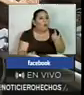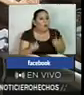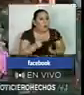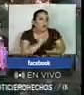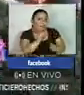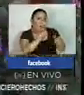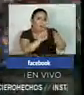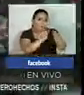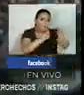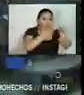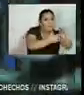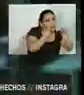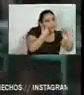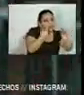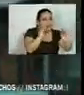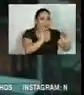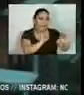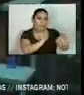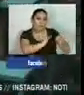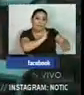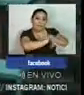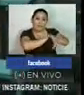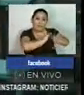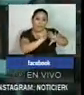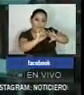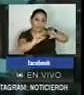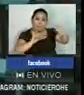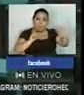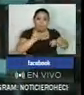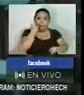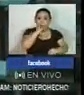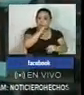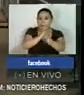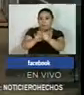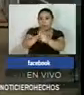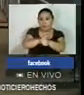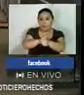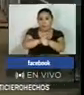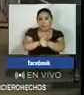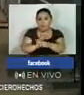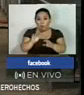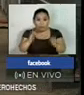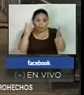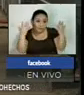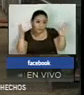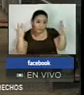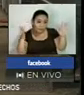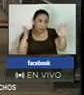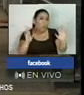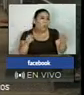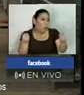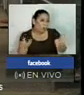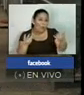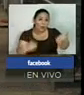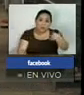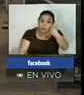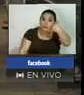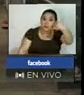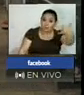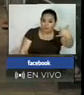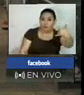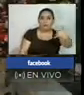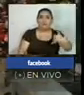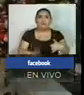visitarlas para evitar los posibles contagios del COVID-19, y unas felicitaciones por medio de llamadas